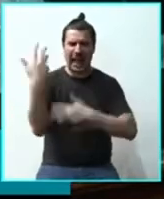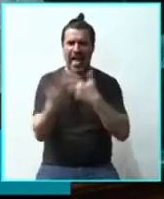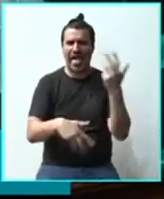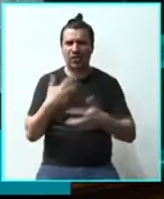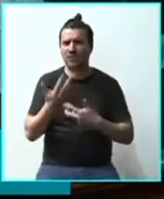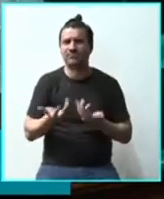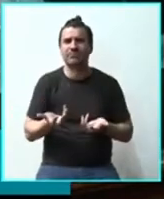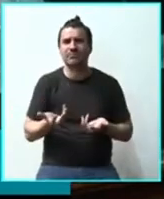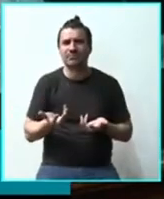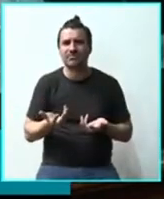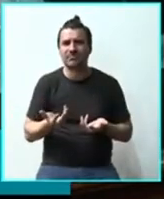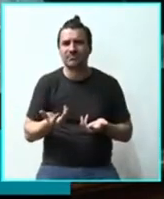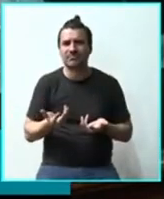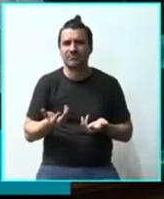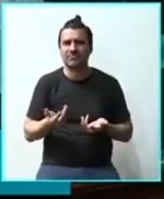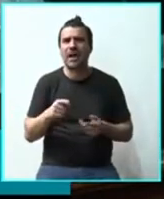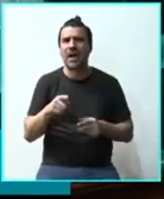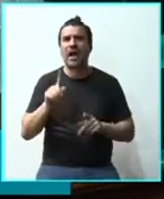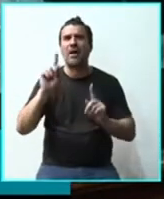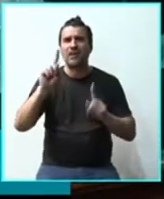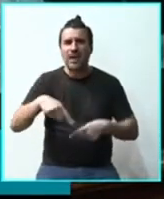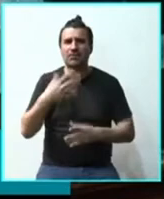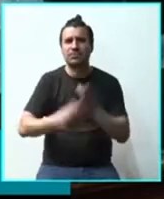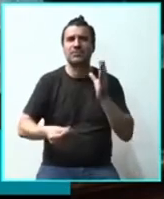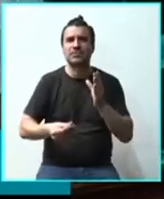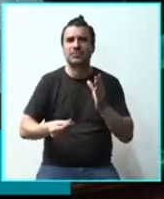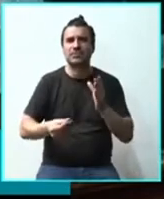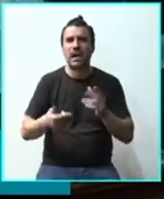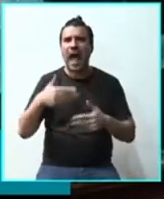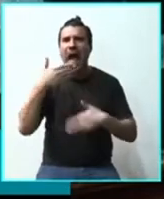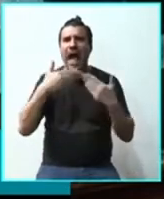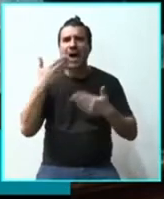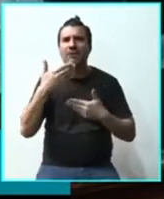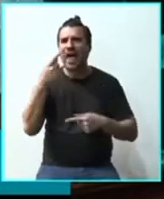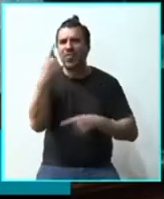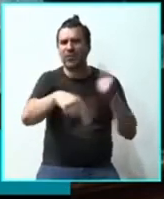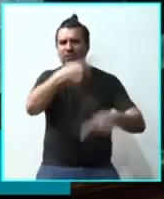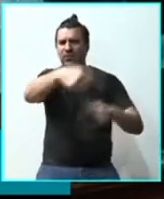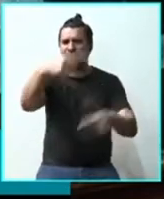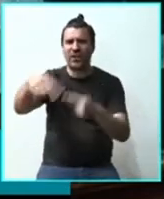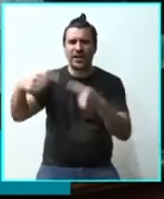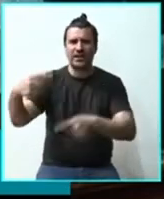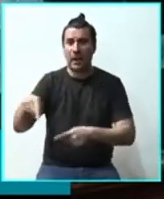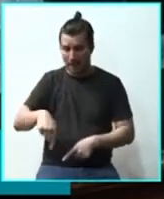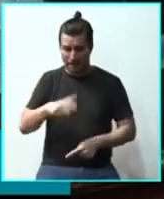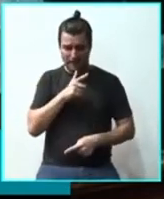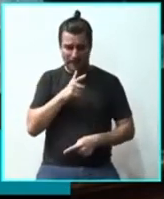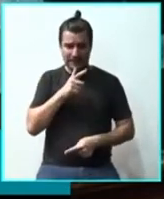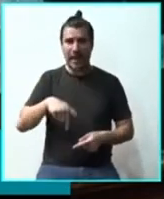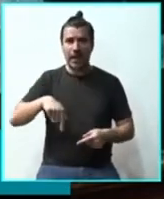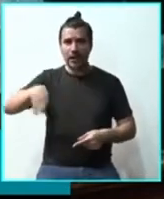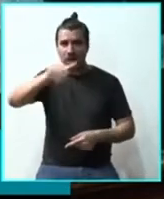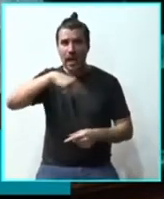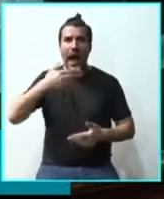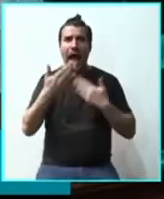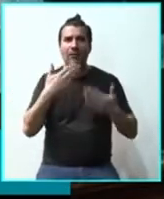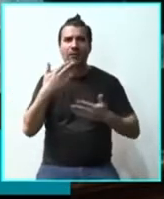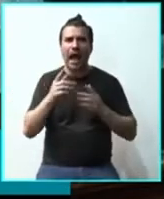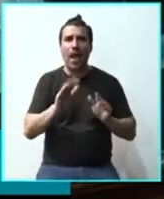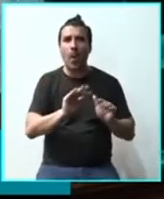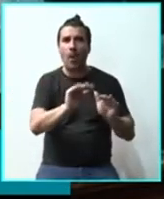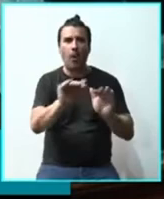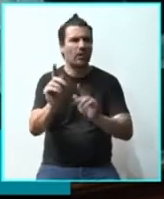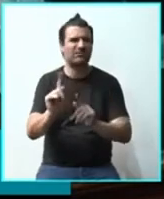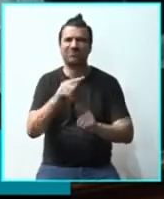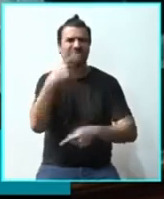ferretería, compramos y vendemos cosas, pero no hablamos de lo mismo. Acá pareciera que estamos hablando de lo mismo y la verdad que no es todo lo mismo. En este